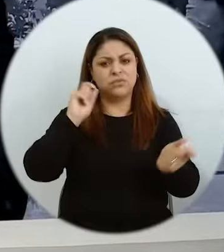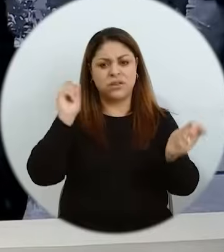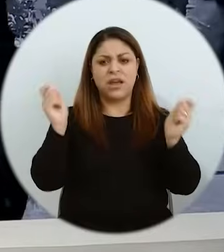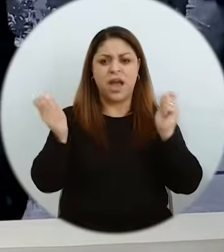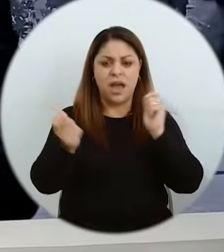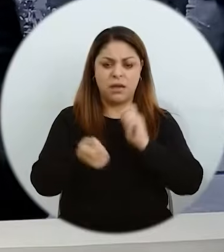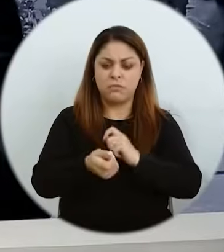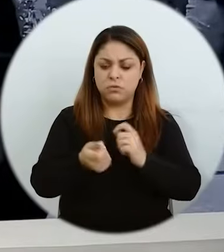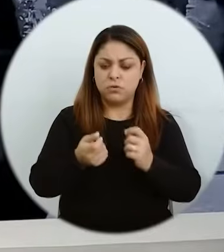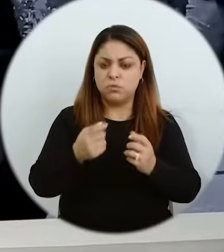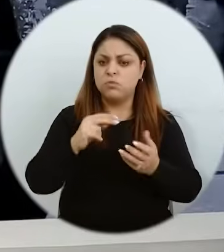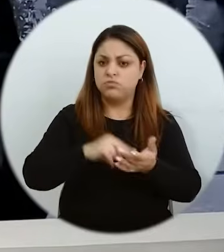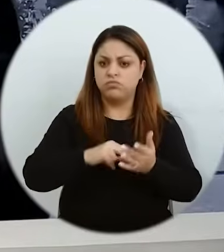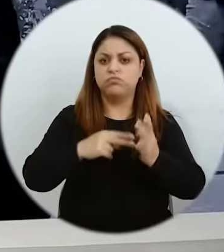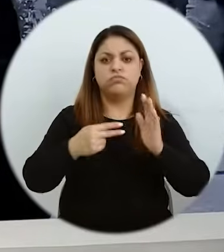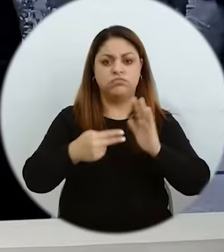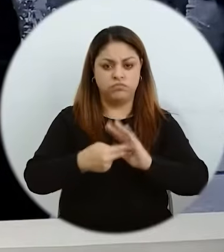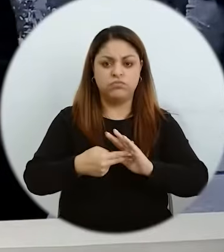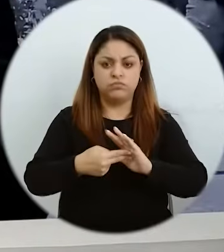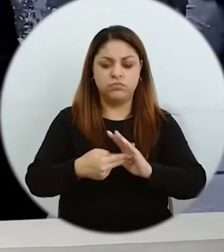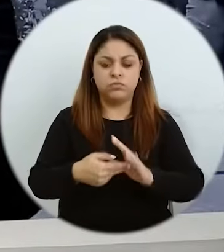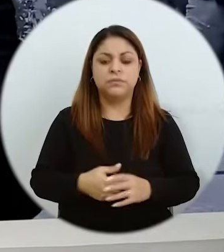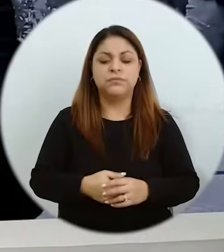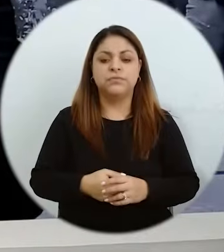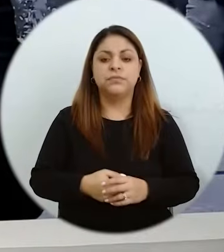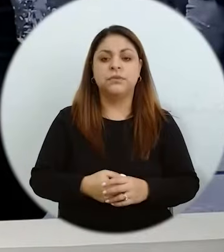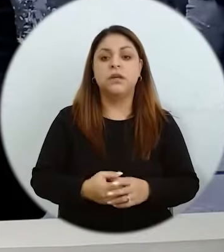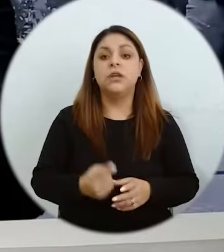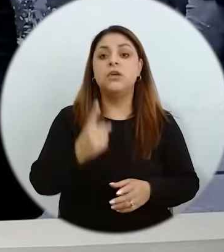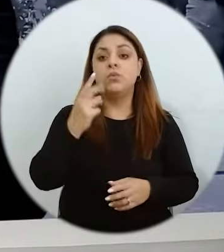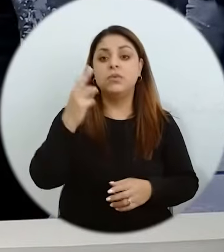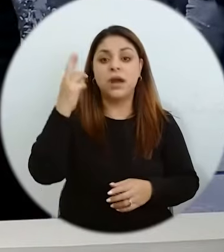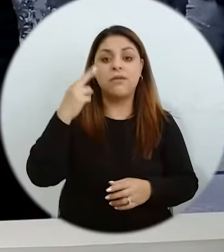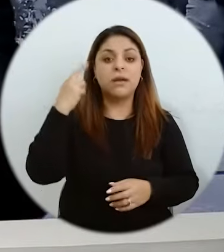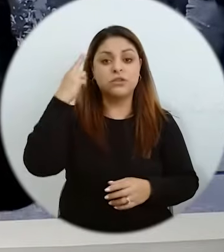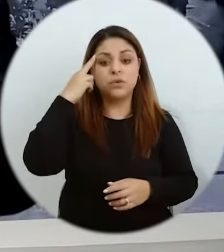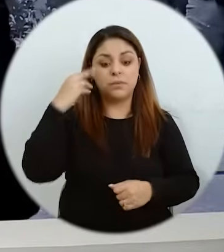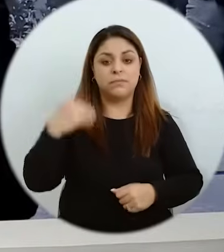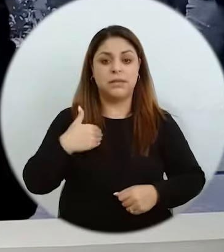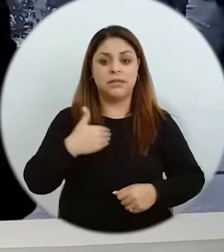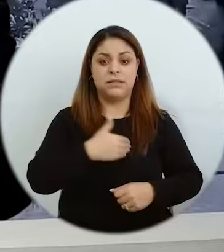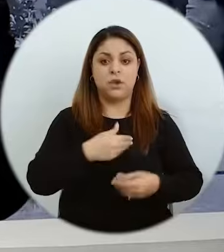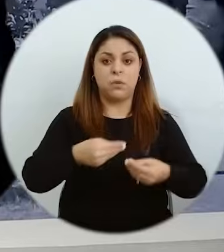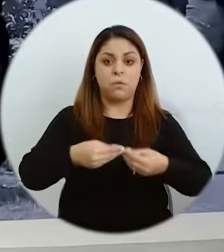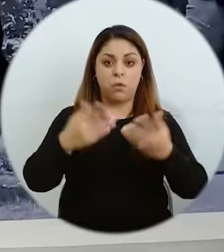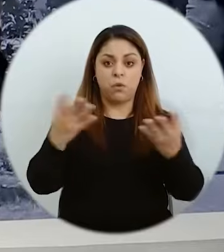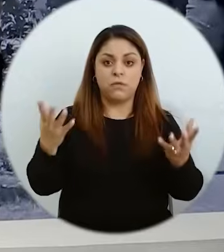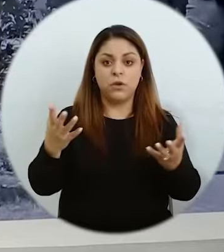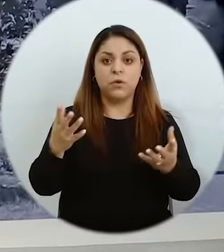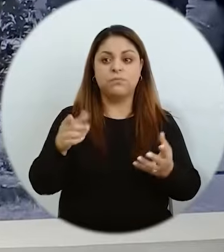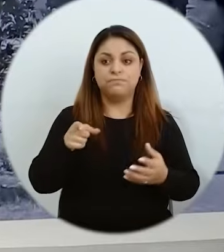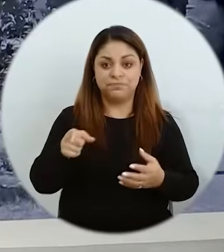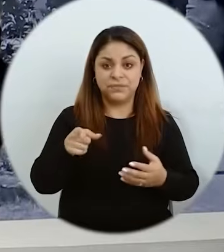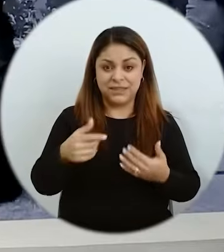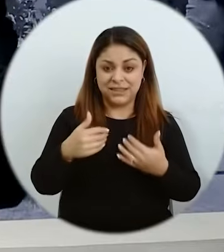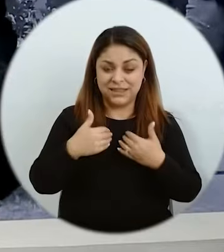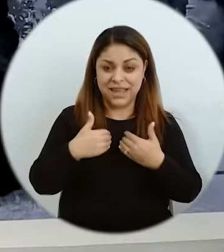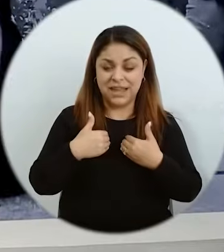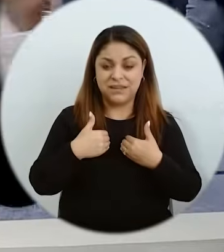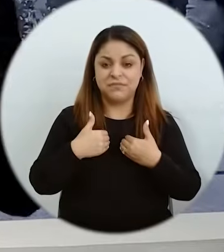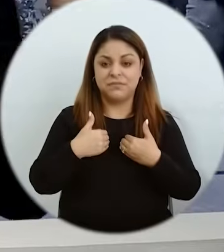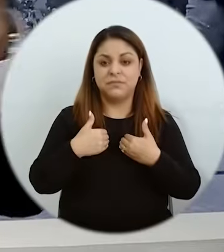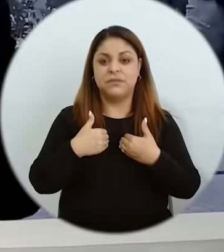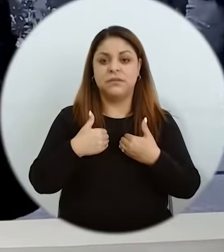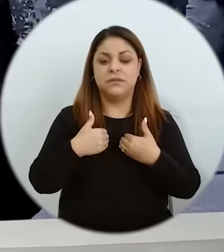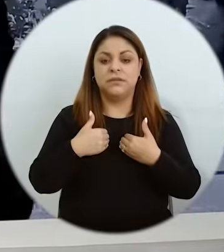significativo. Y una de las razones por las que el Ministerio Público se ubica en esa componente que